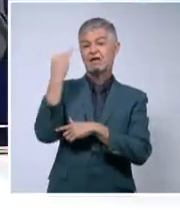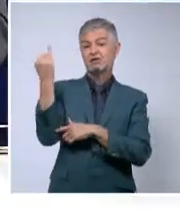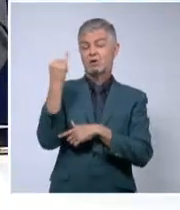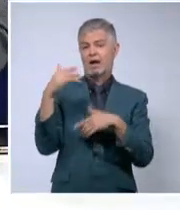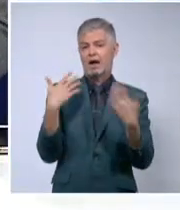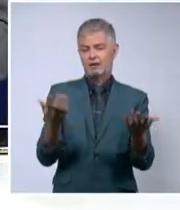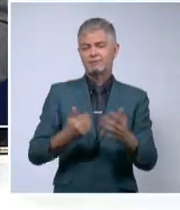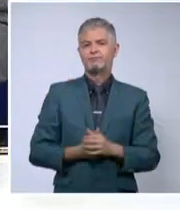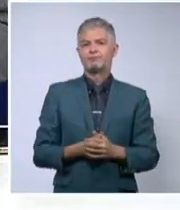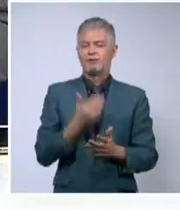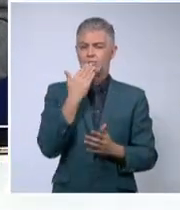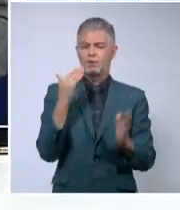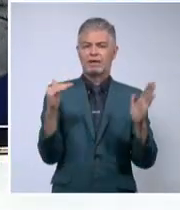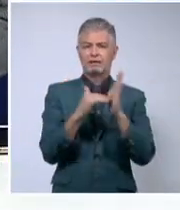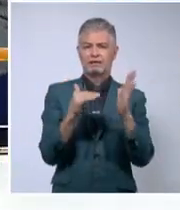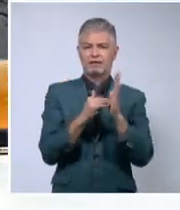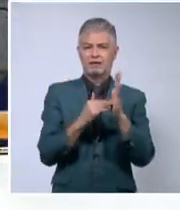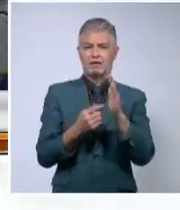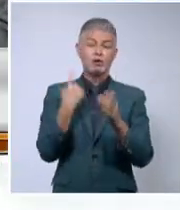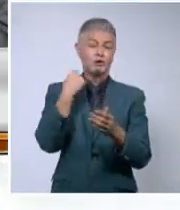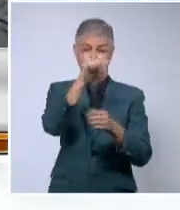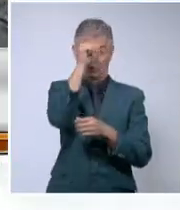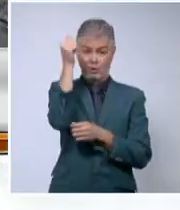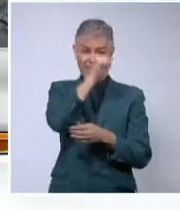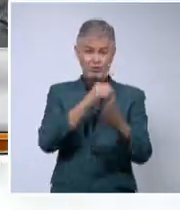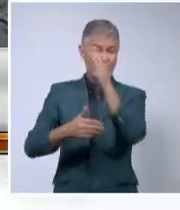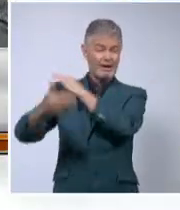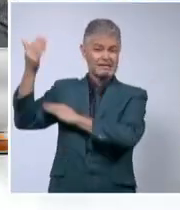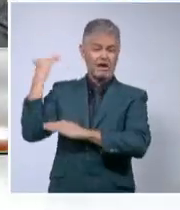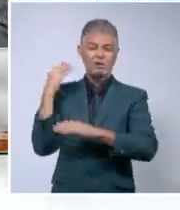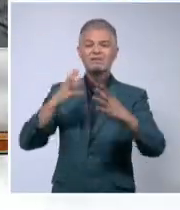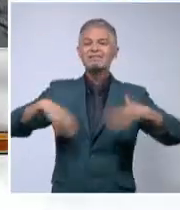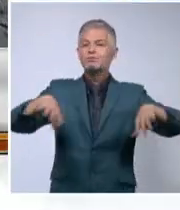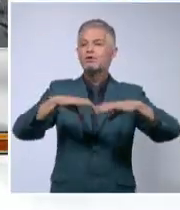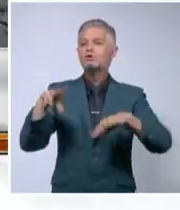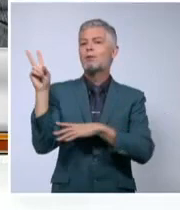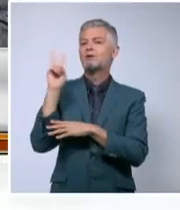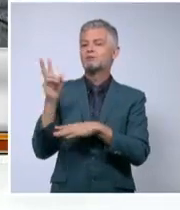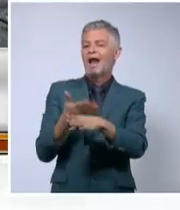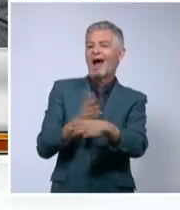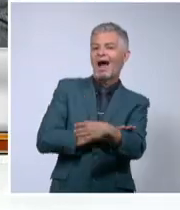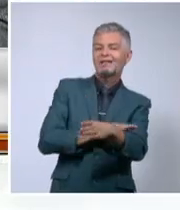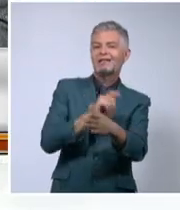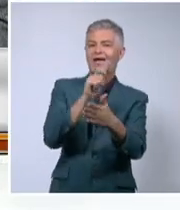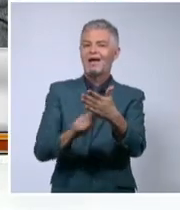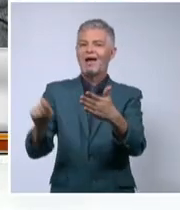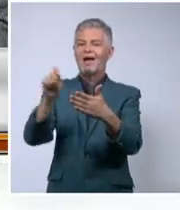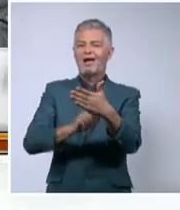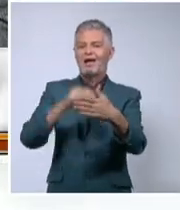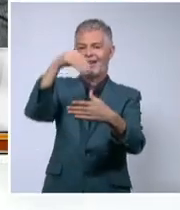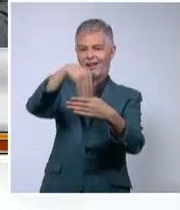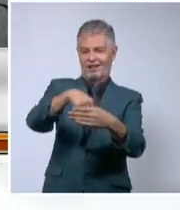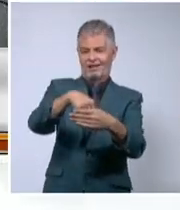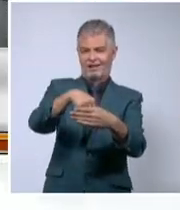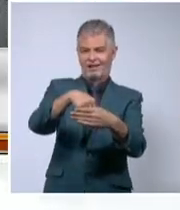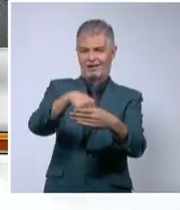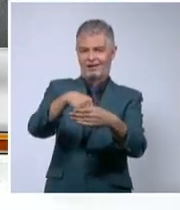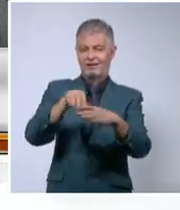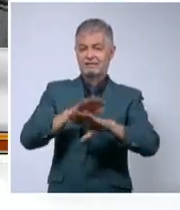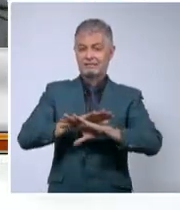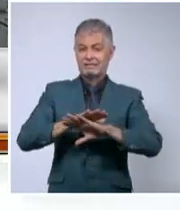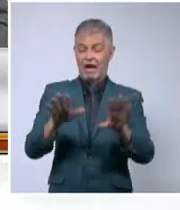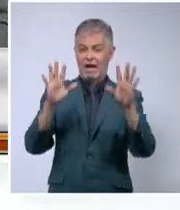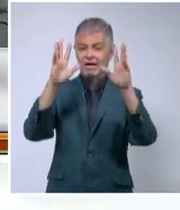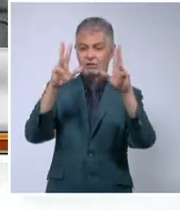Muy buenas tardes. Bueno, el pasado domingo analizamos la situación en Venezuela previa a las elecciones legislativas. Ya con los resultados